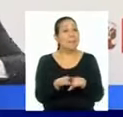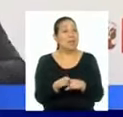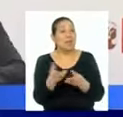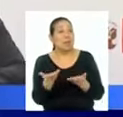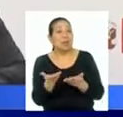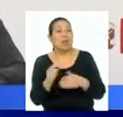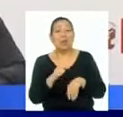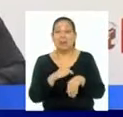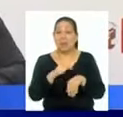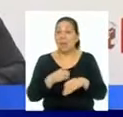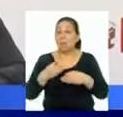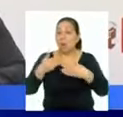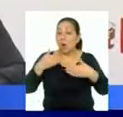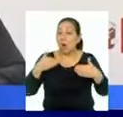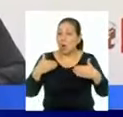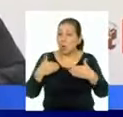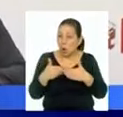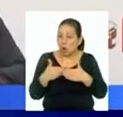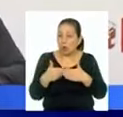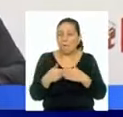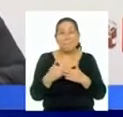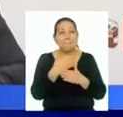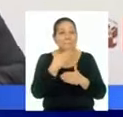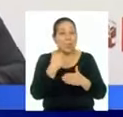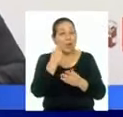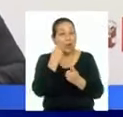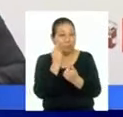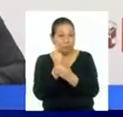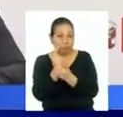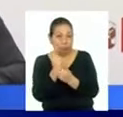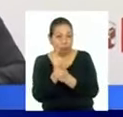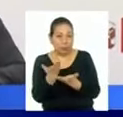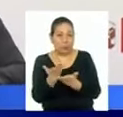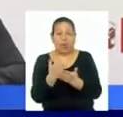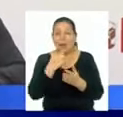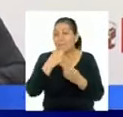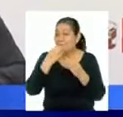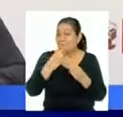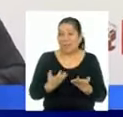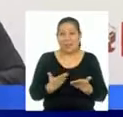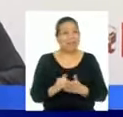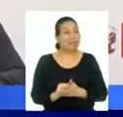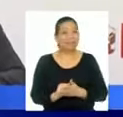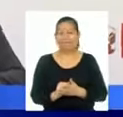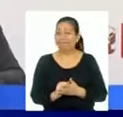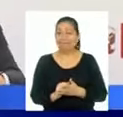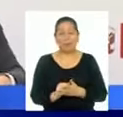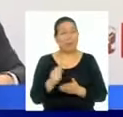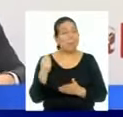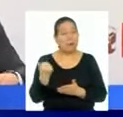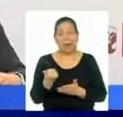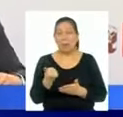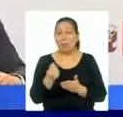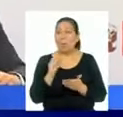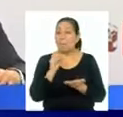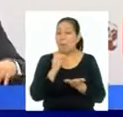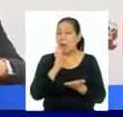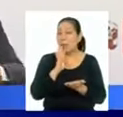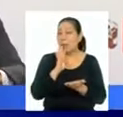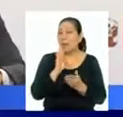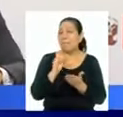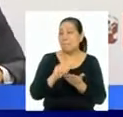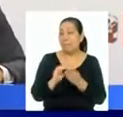que también los plazos se acorten y podamos conocer la verdad sobre lo que ha ocurrido lo más pronto posible.